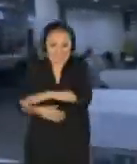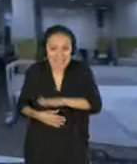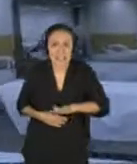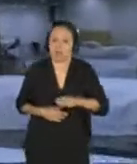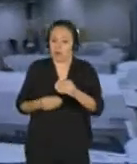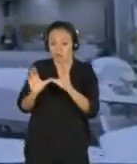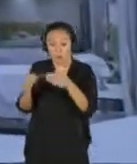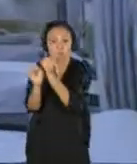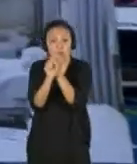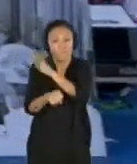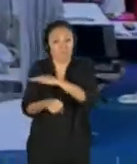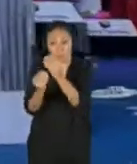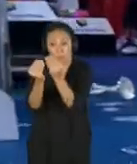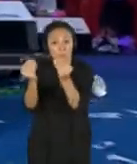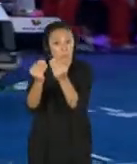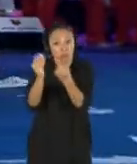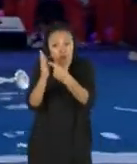se tiene que